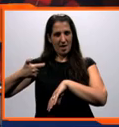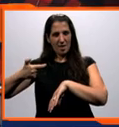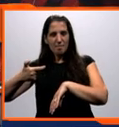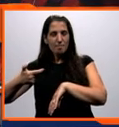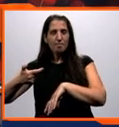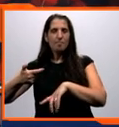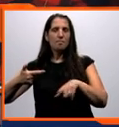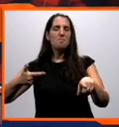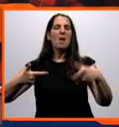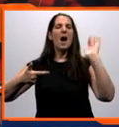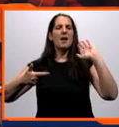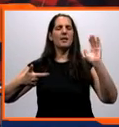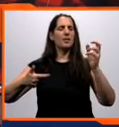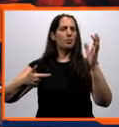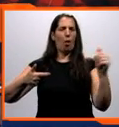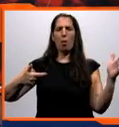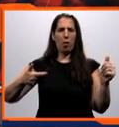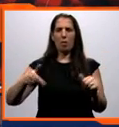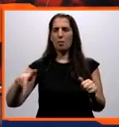andaban entonces